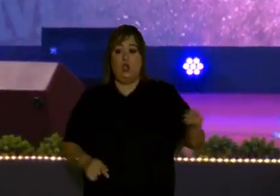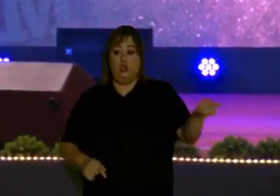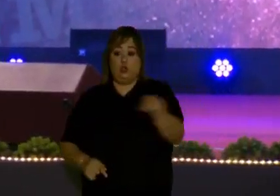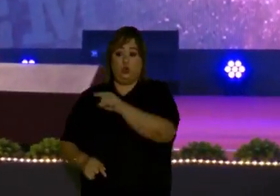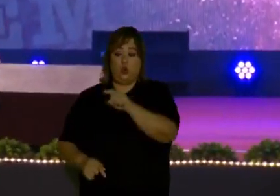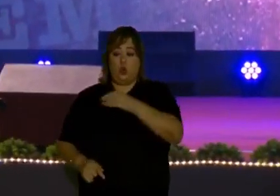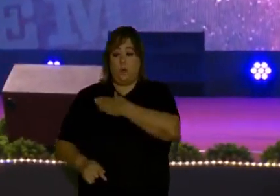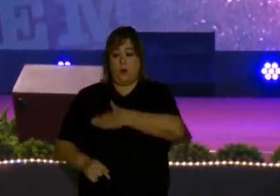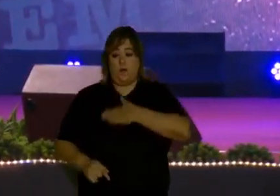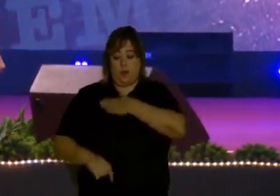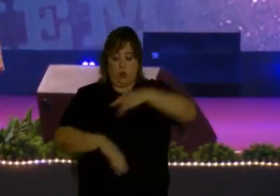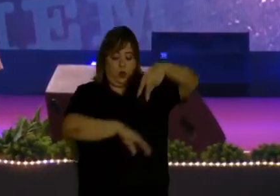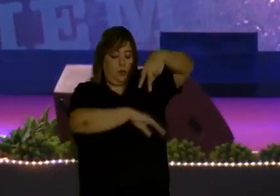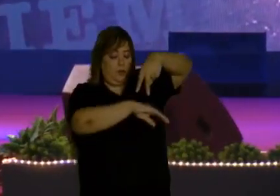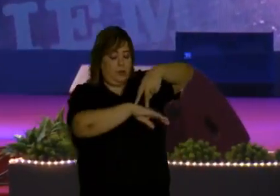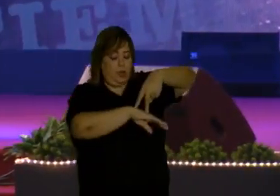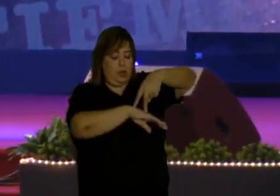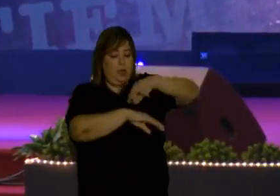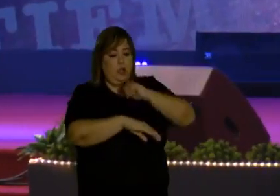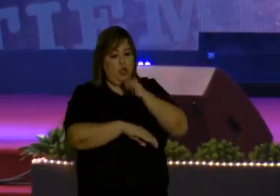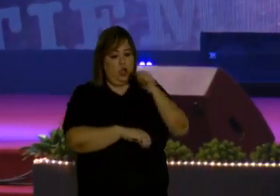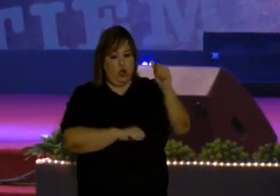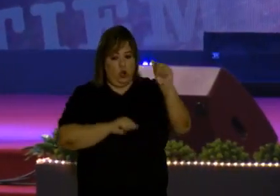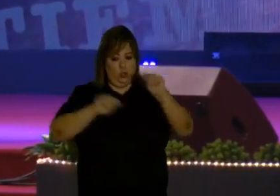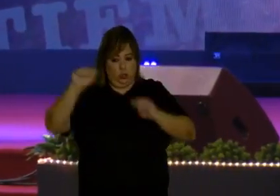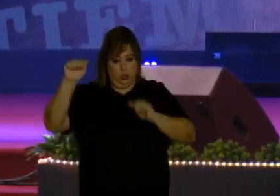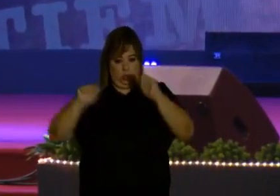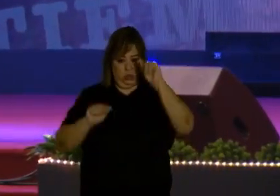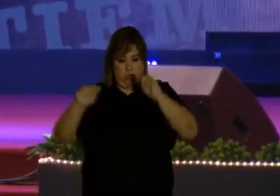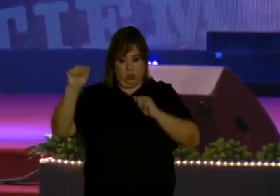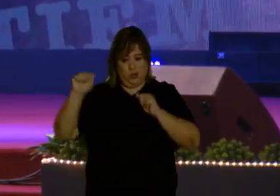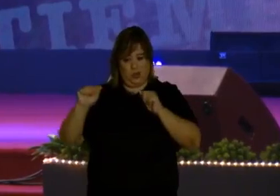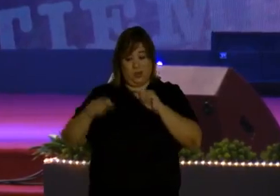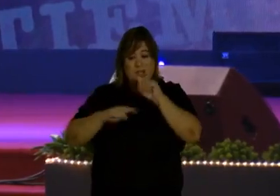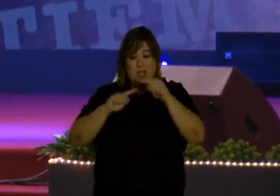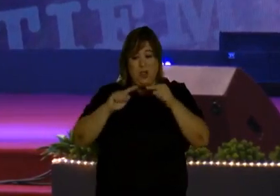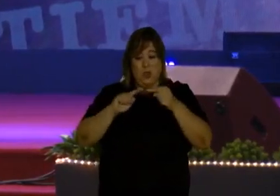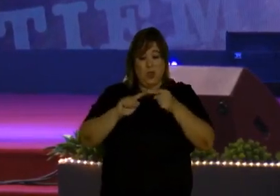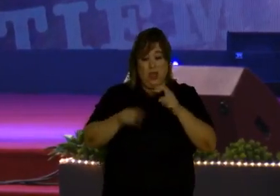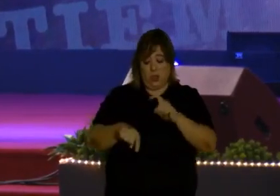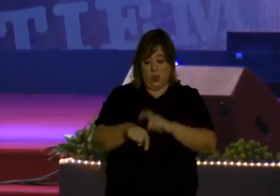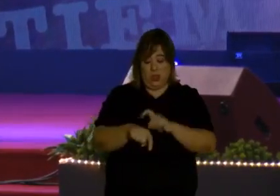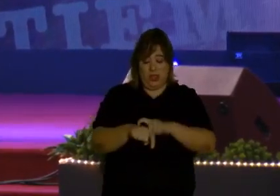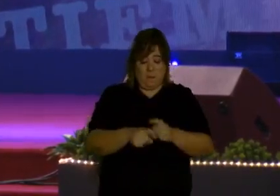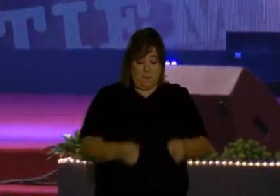No dudes. En el momento de crisis, no dudes. Dios está ahí.